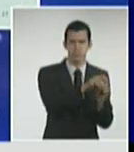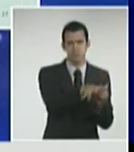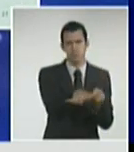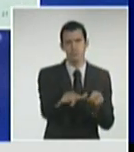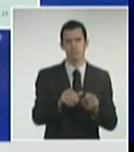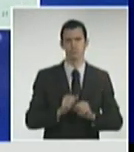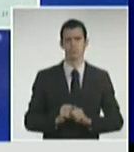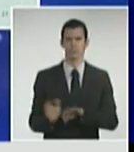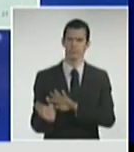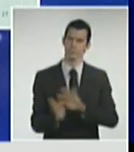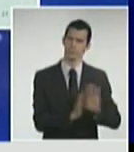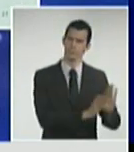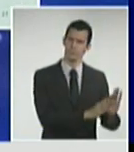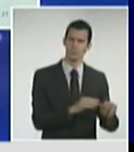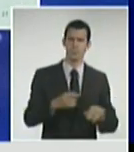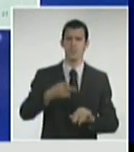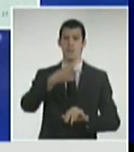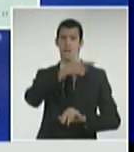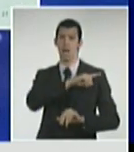Juventud en el día de ayer